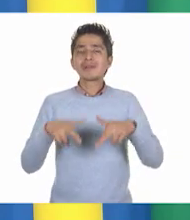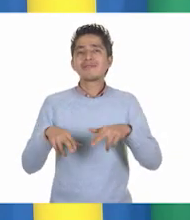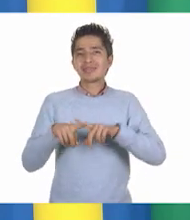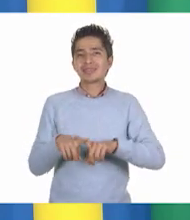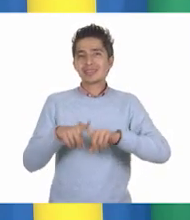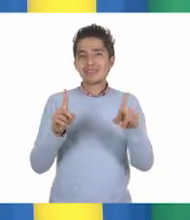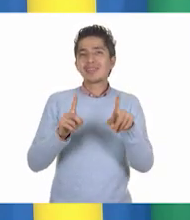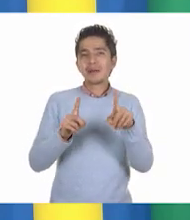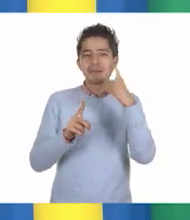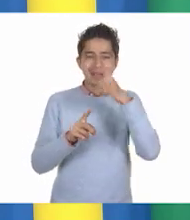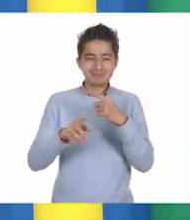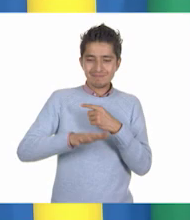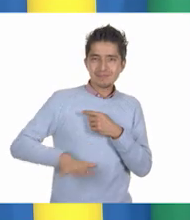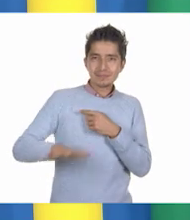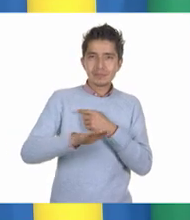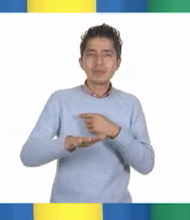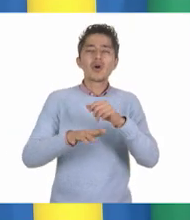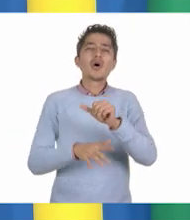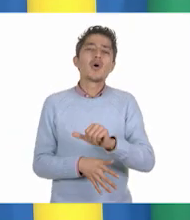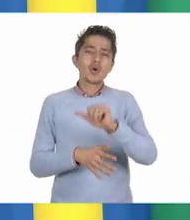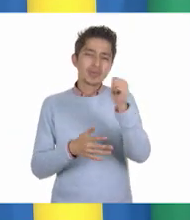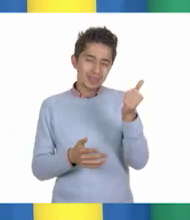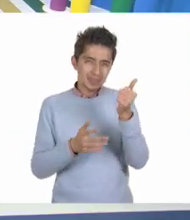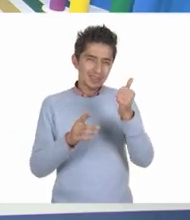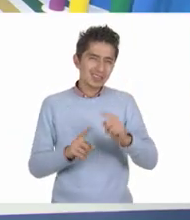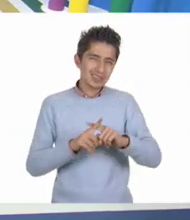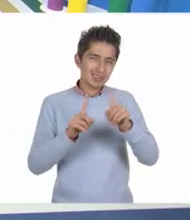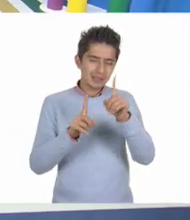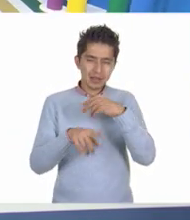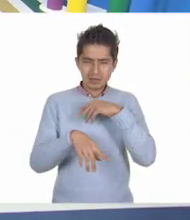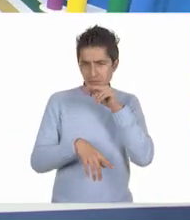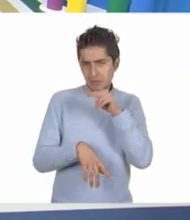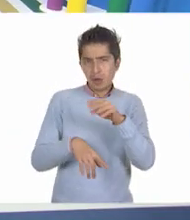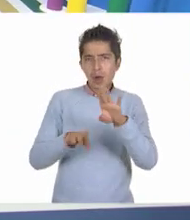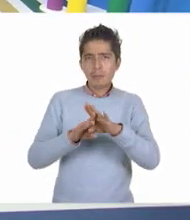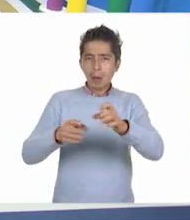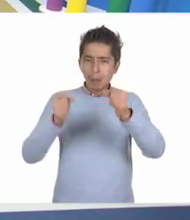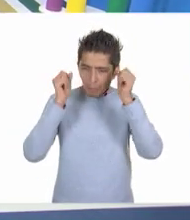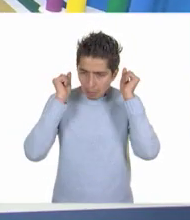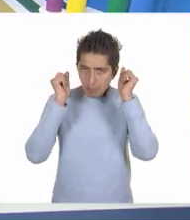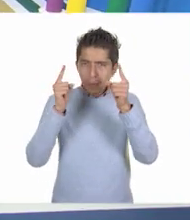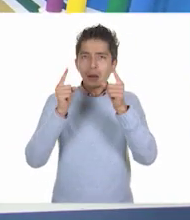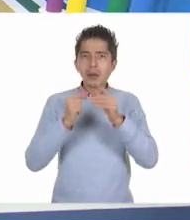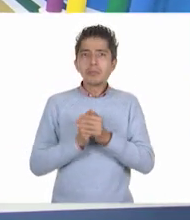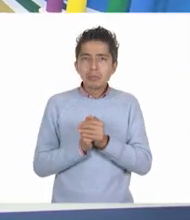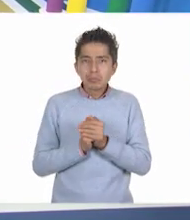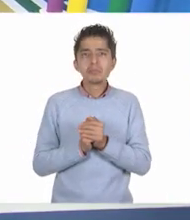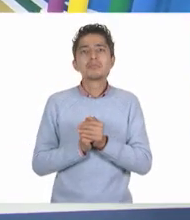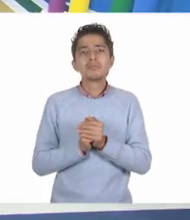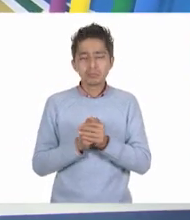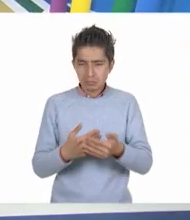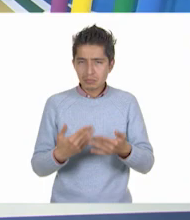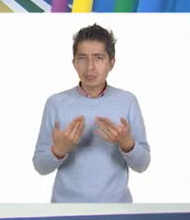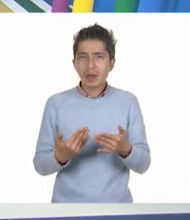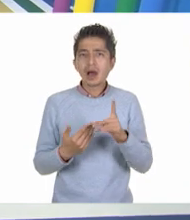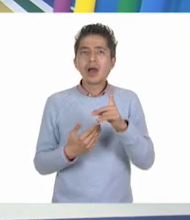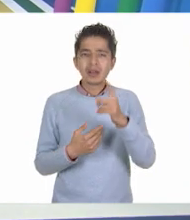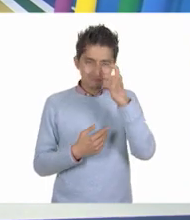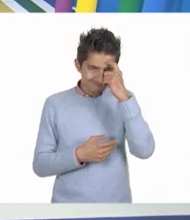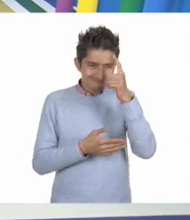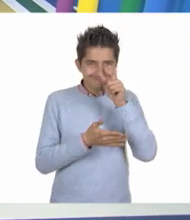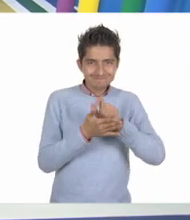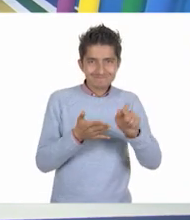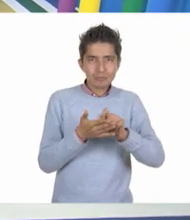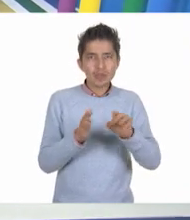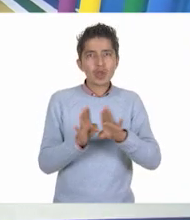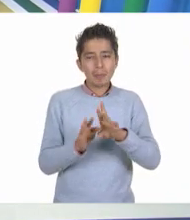distintas para los demás. Y otra diferencia que me gustó fue la admiración, casi devoción que el autor tiene por el